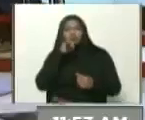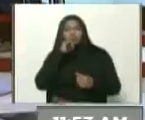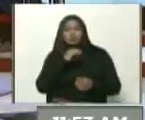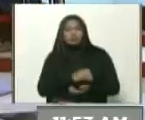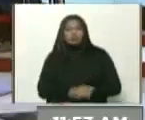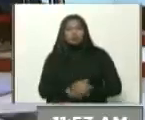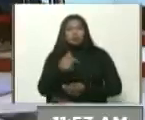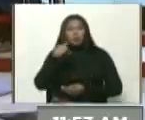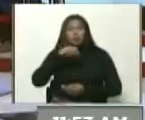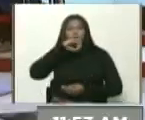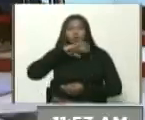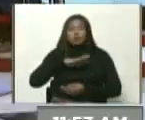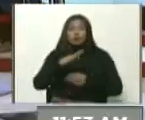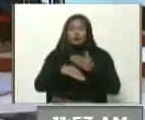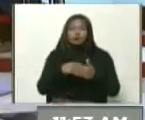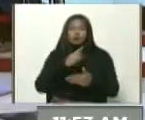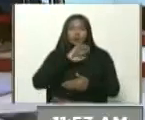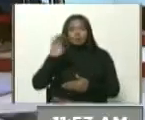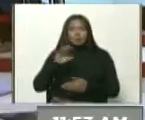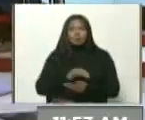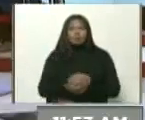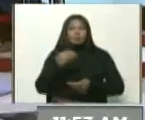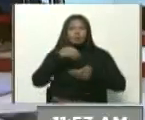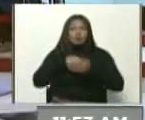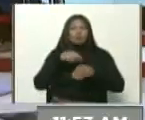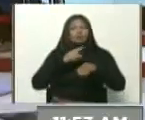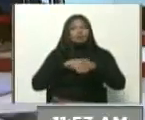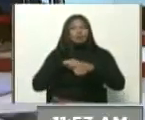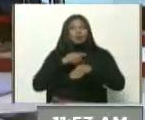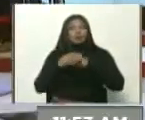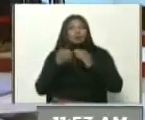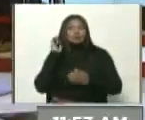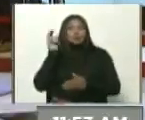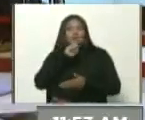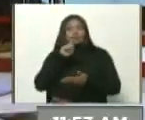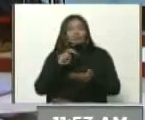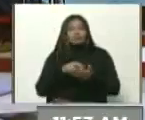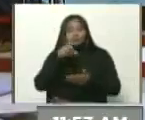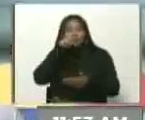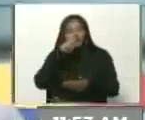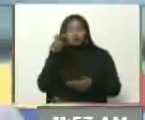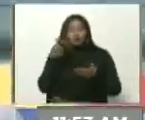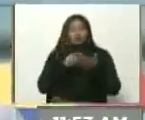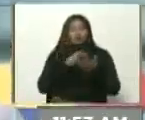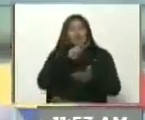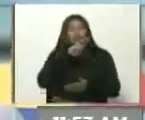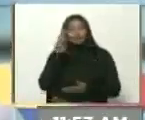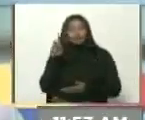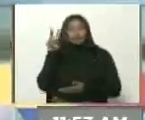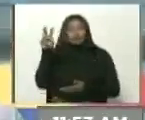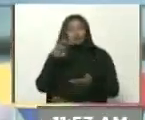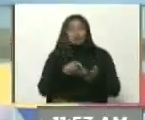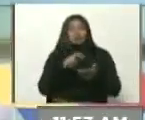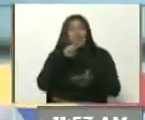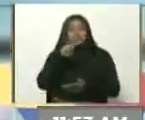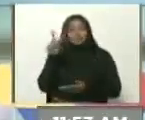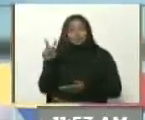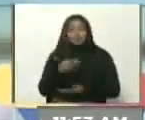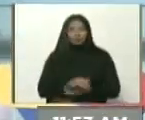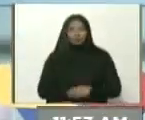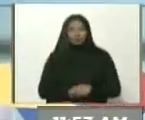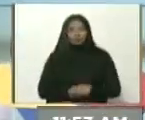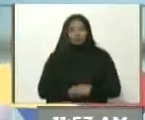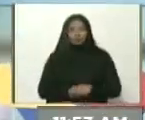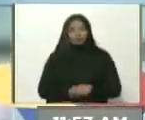Y hoy hay un hecho histórico en nuestra patria. Se instala el periodo de sesiones de la Asamblea Nacional para el año 2021-2022. Allá se encuentra nuestra compañera Maisfer